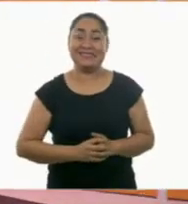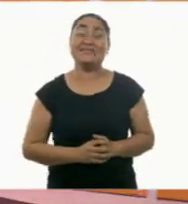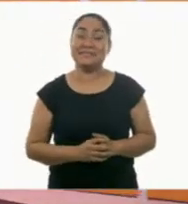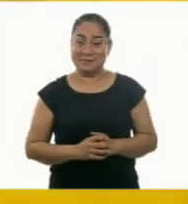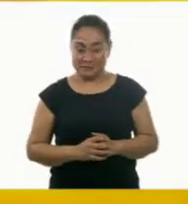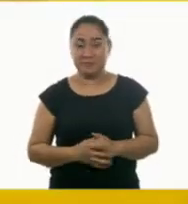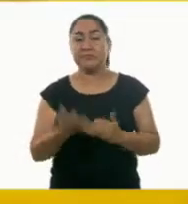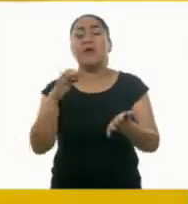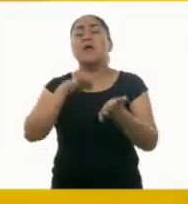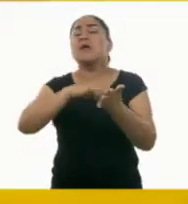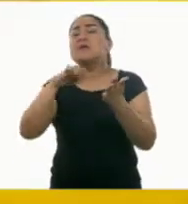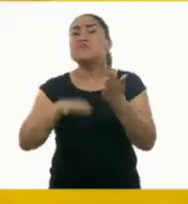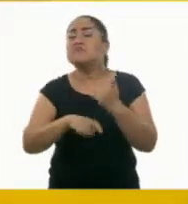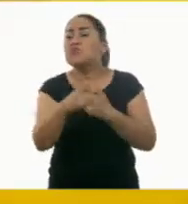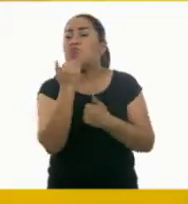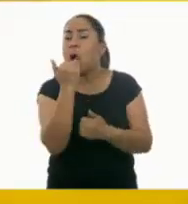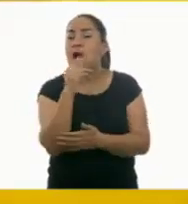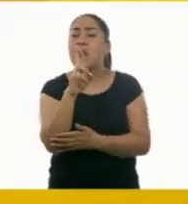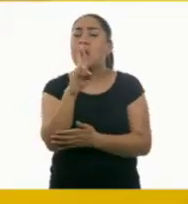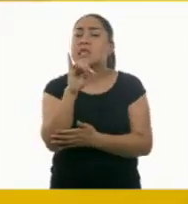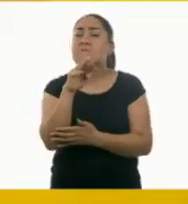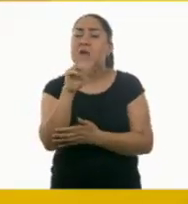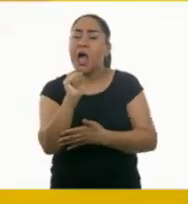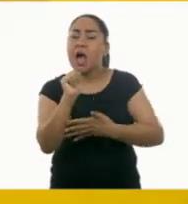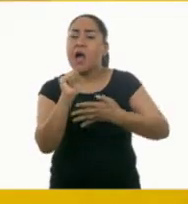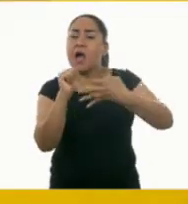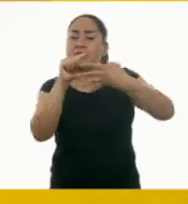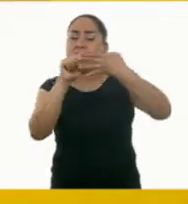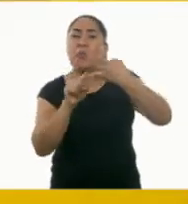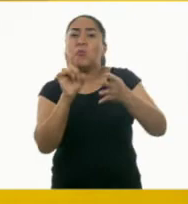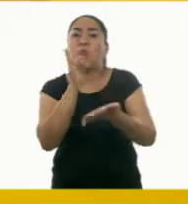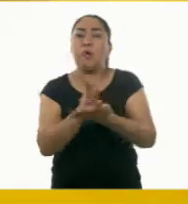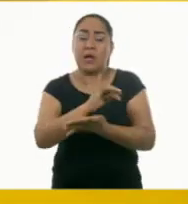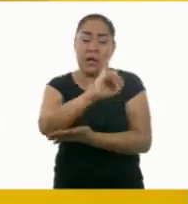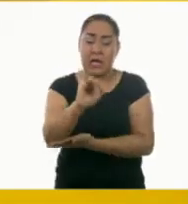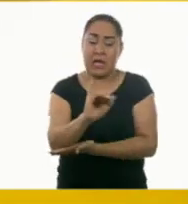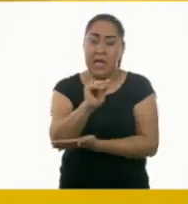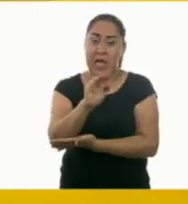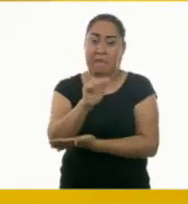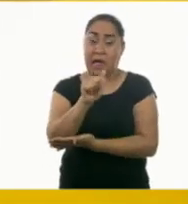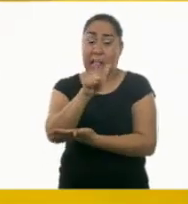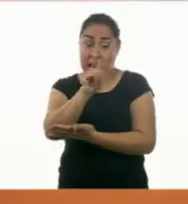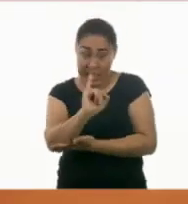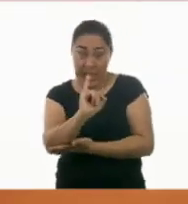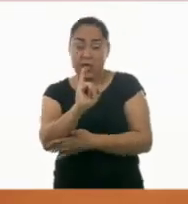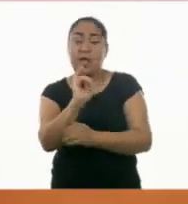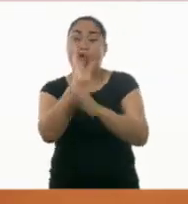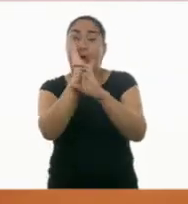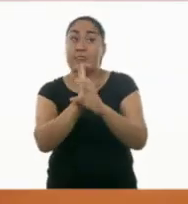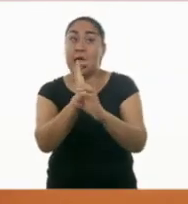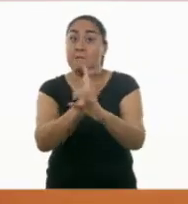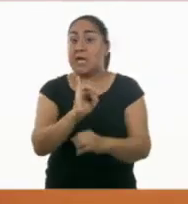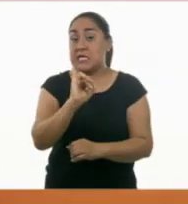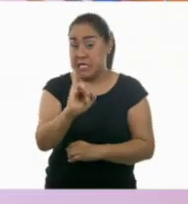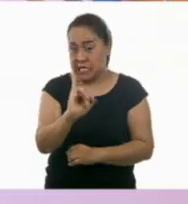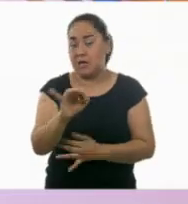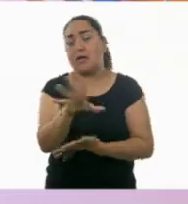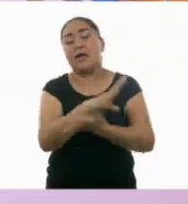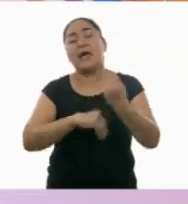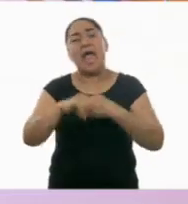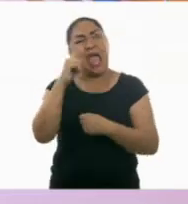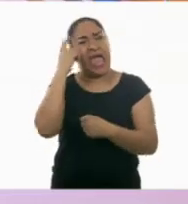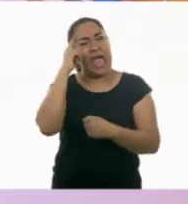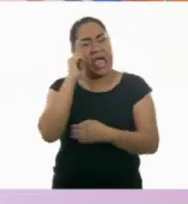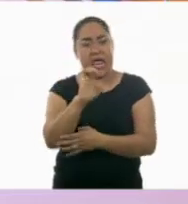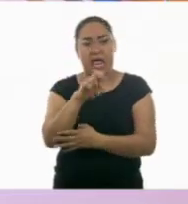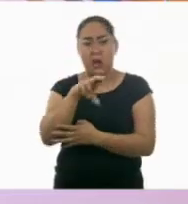Aquí, por ejemplo, no encontramos rima. Por supuesto. Solo jabalí, que cantaba con I. Pero enojado, pues ya no nos rima con